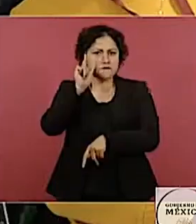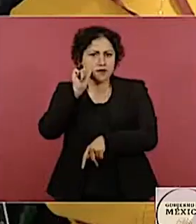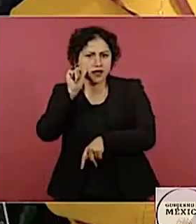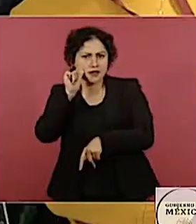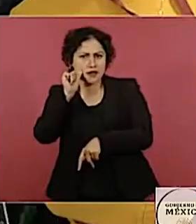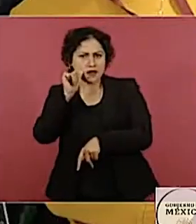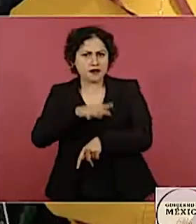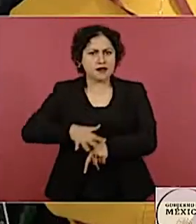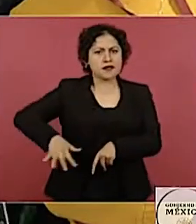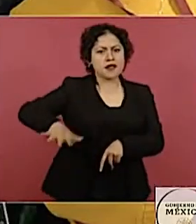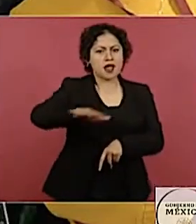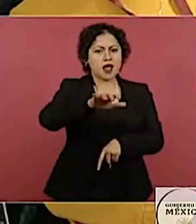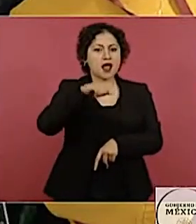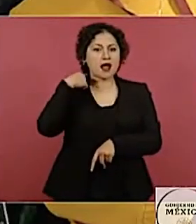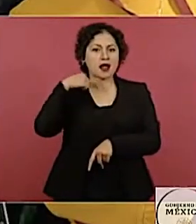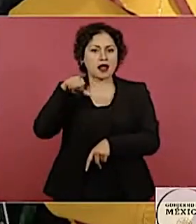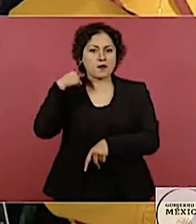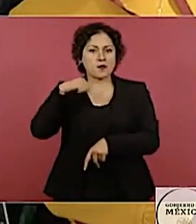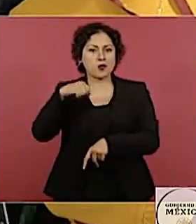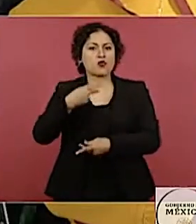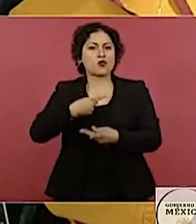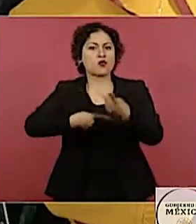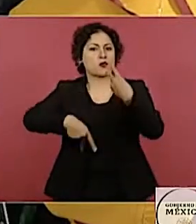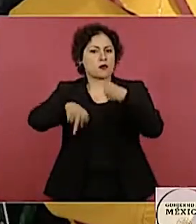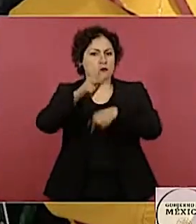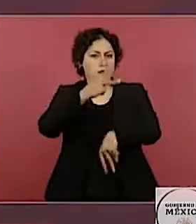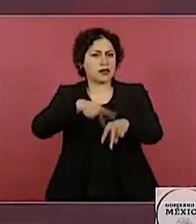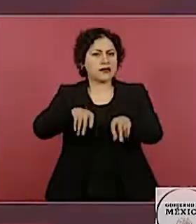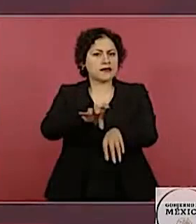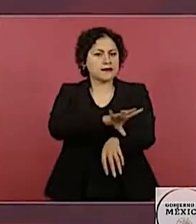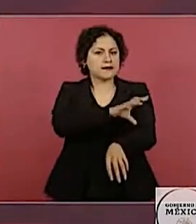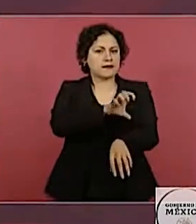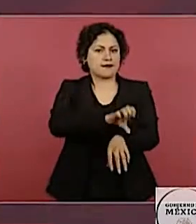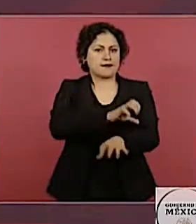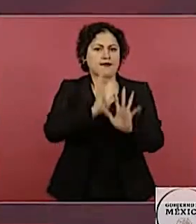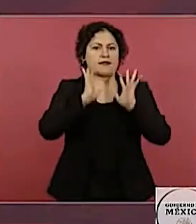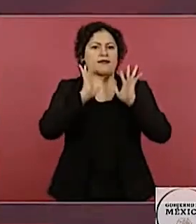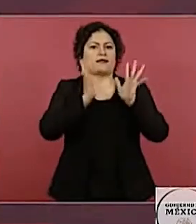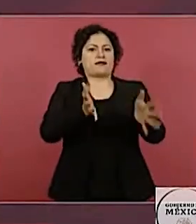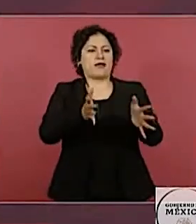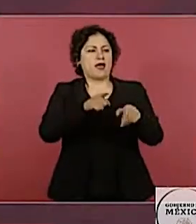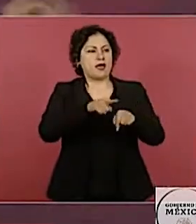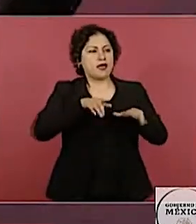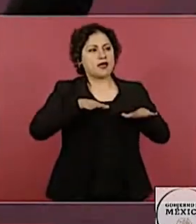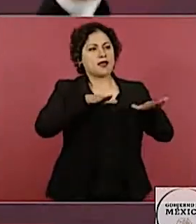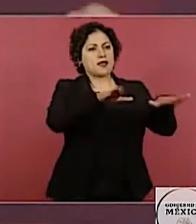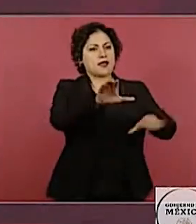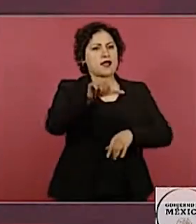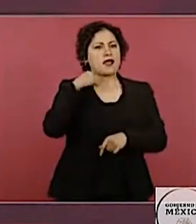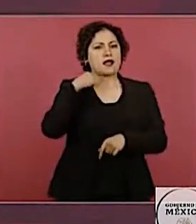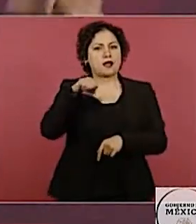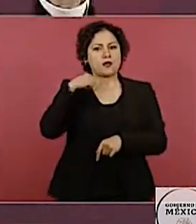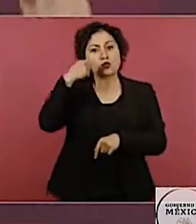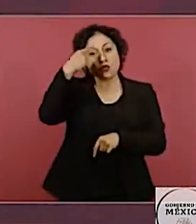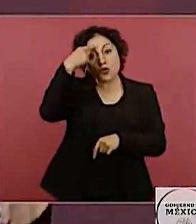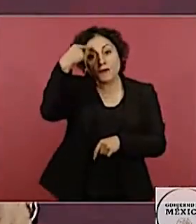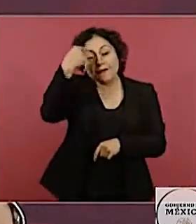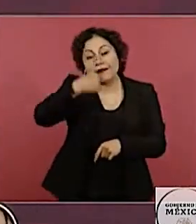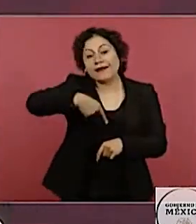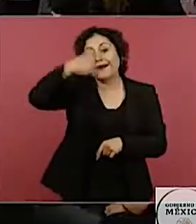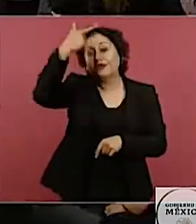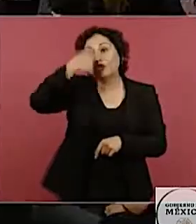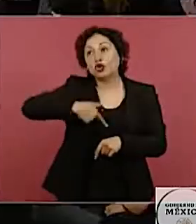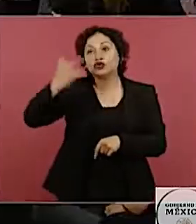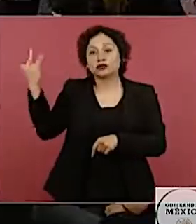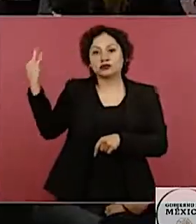ya electrificación también en el aeropuerto de Acapulco para hacer vuelos nocturnos están abiertos completamente